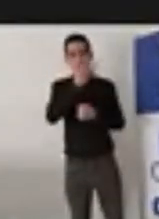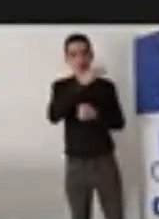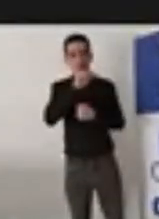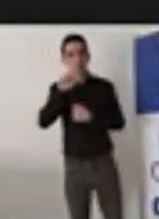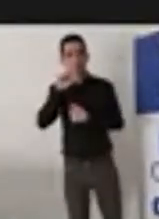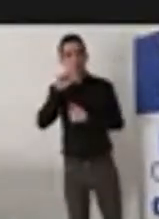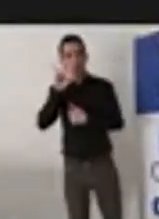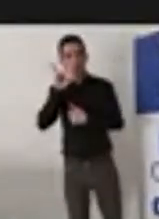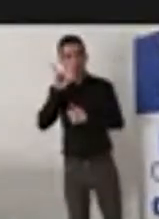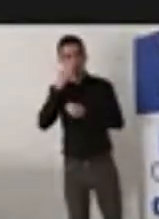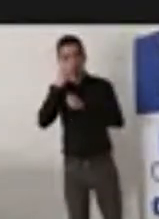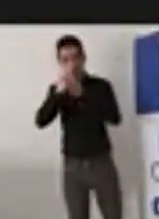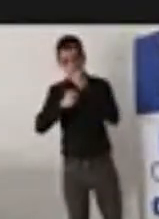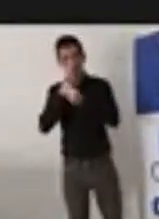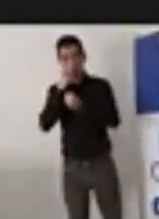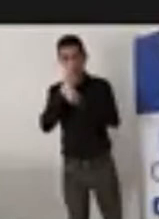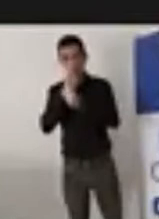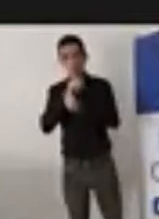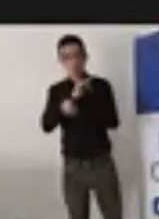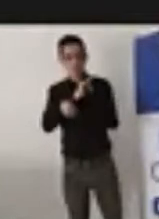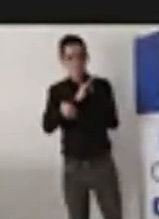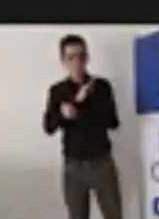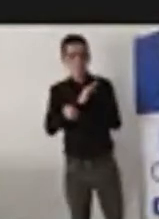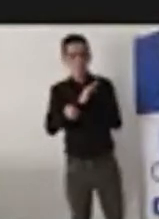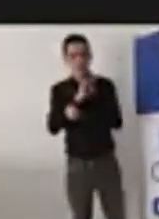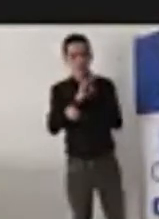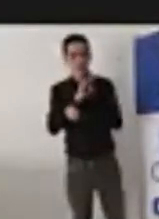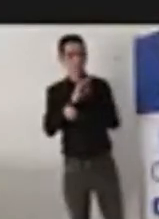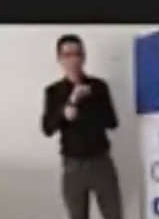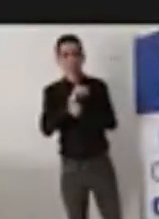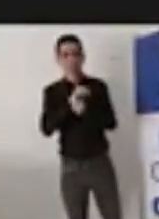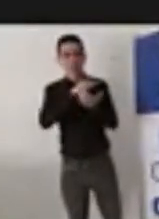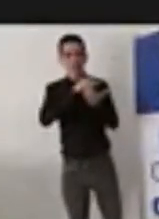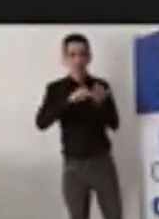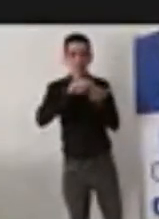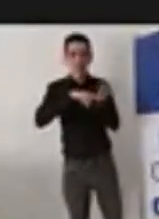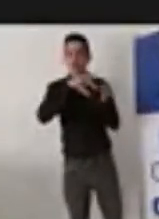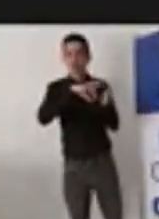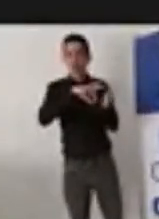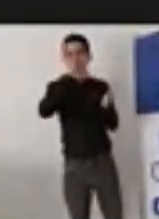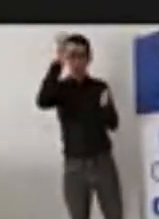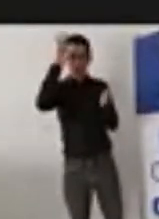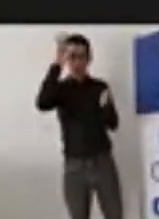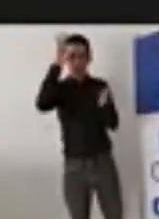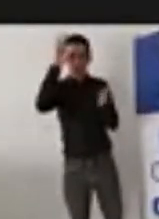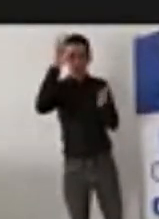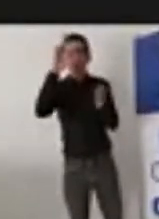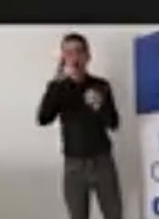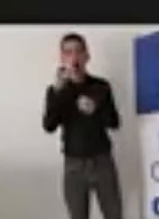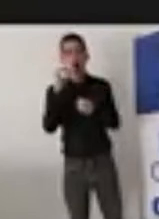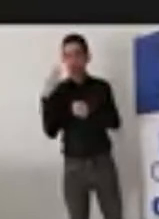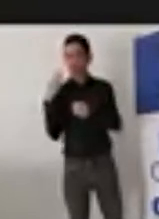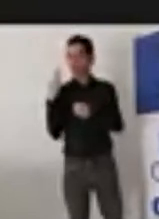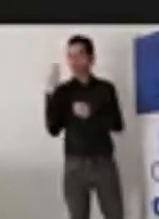pueden elegir y ser elegidos para elegir representantes de juventud en los